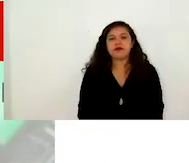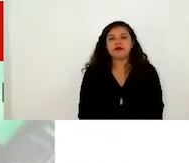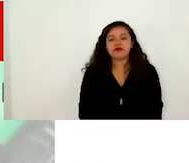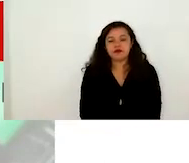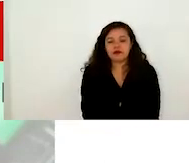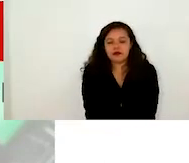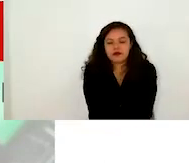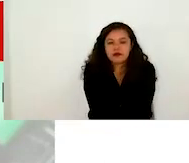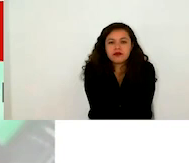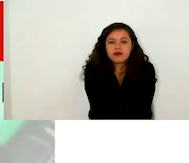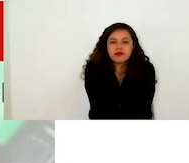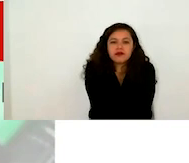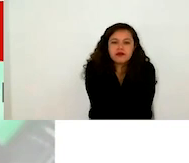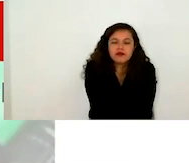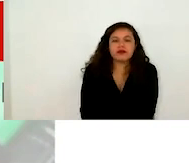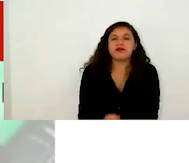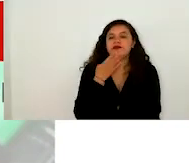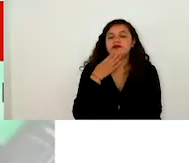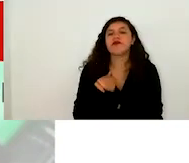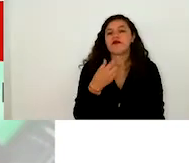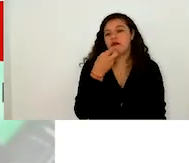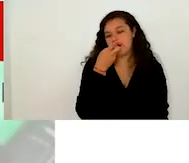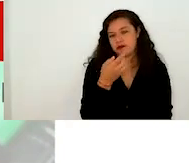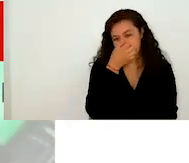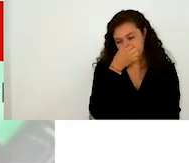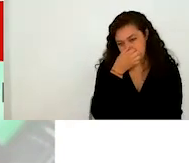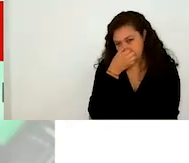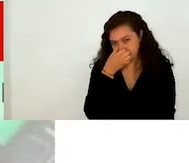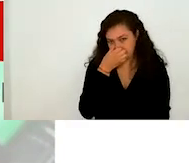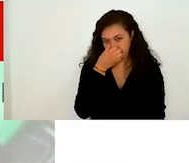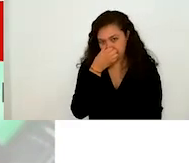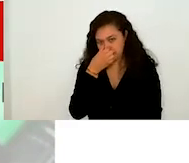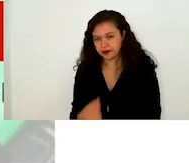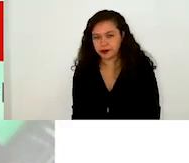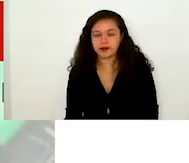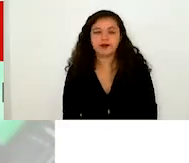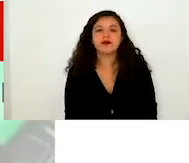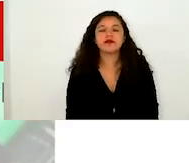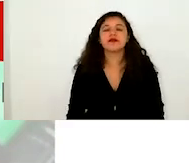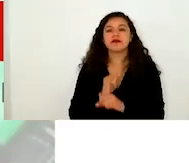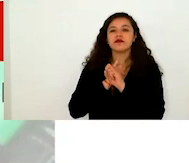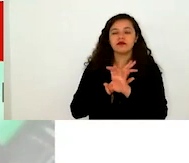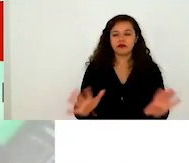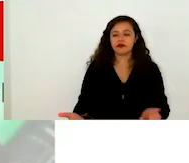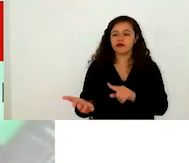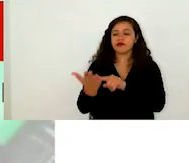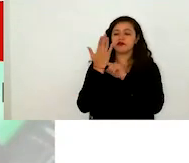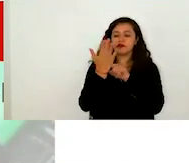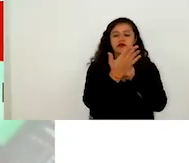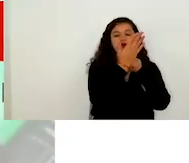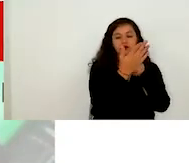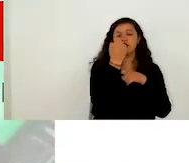perfecto entonces como les decían ya que toda esta información que nos está hablando esta zona imagen